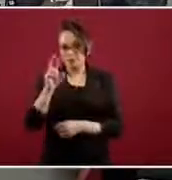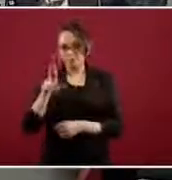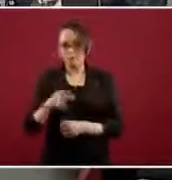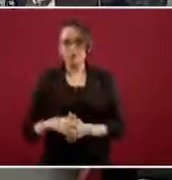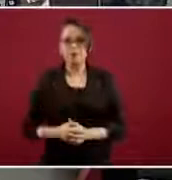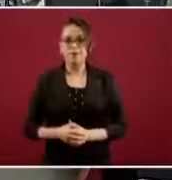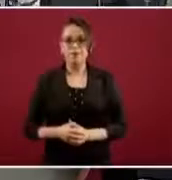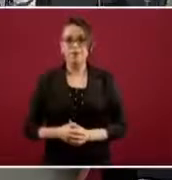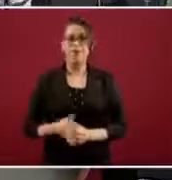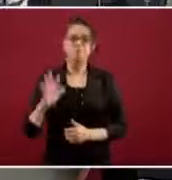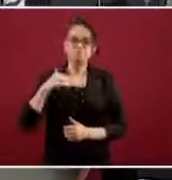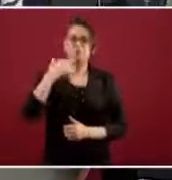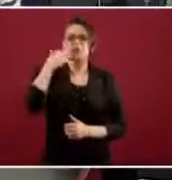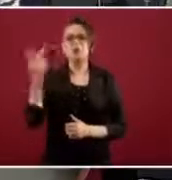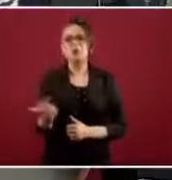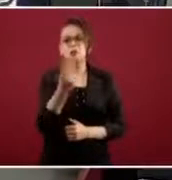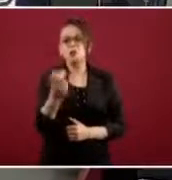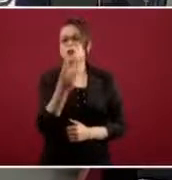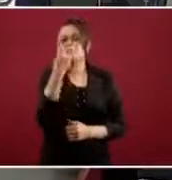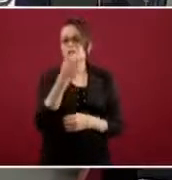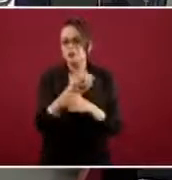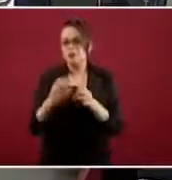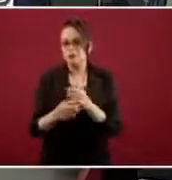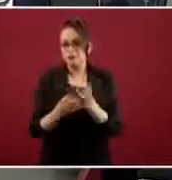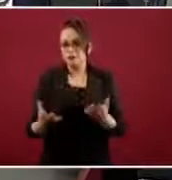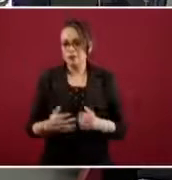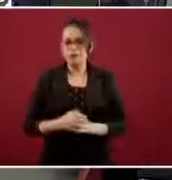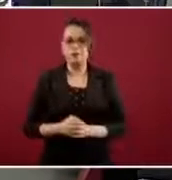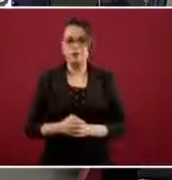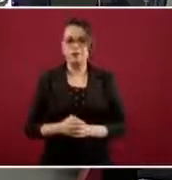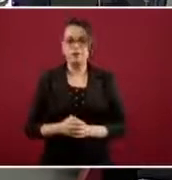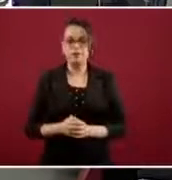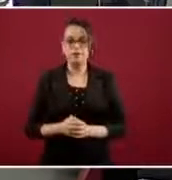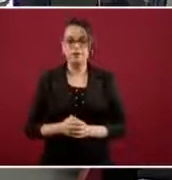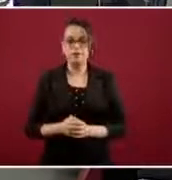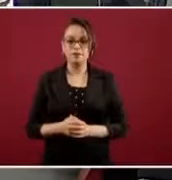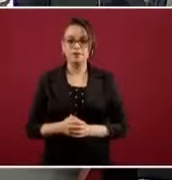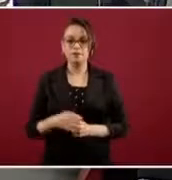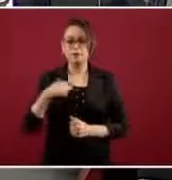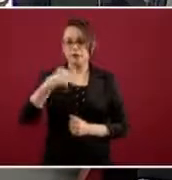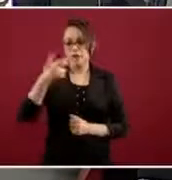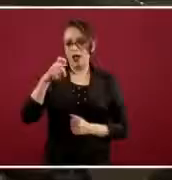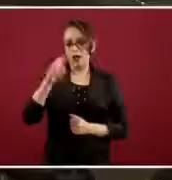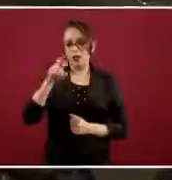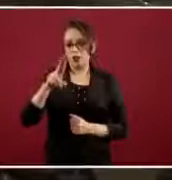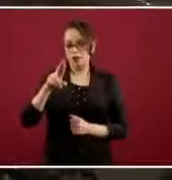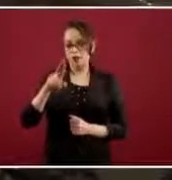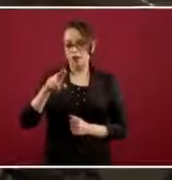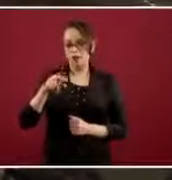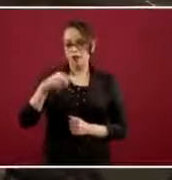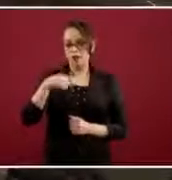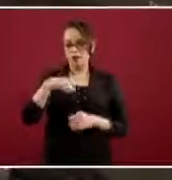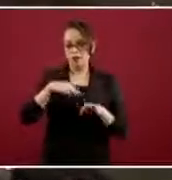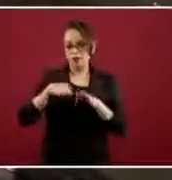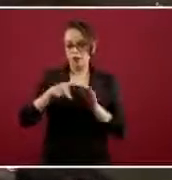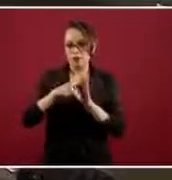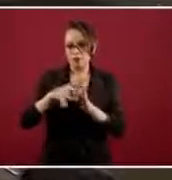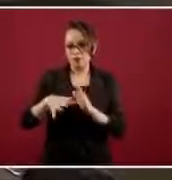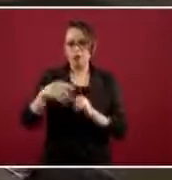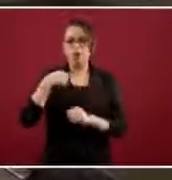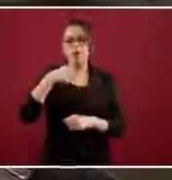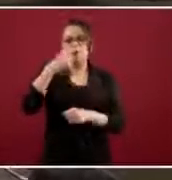Yo le tengo 3 preguntas. Héctor Herrera, de Grupo Fórmula y columnista del diario 24 Horas. La primera es sobre esto, sobre la